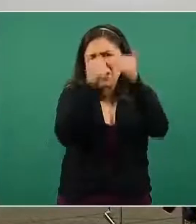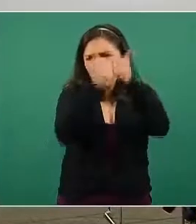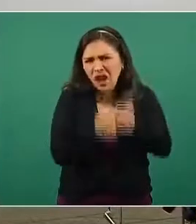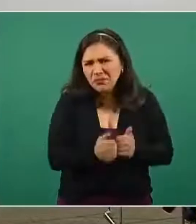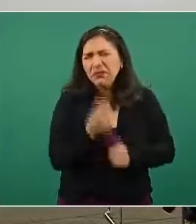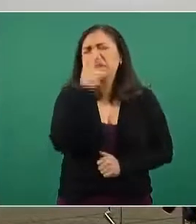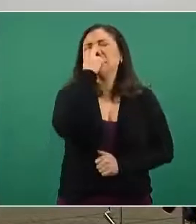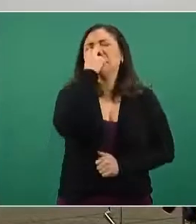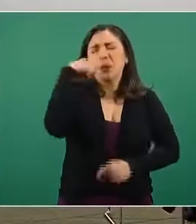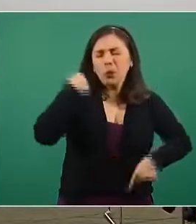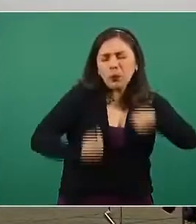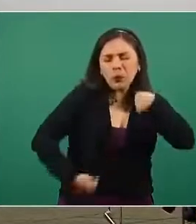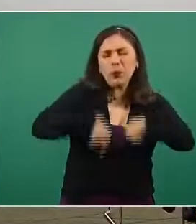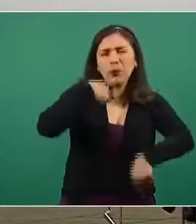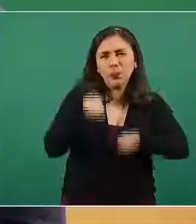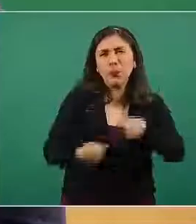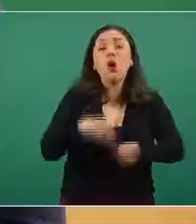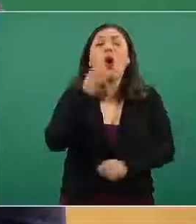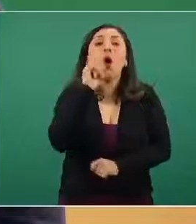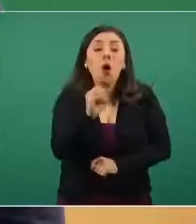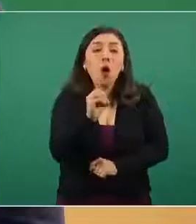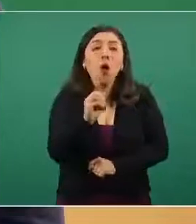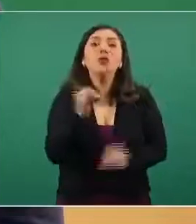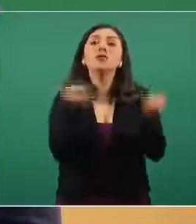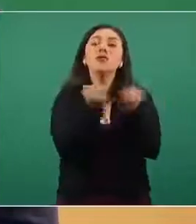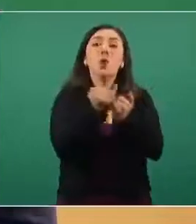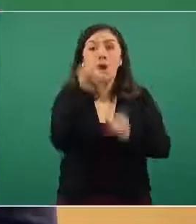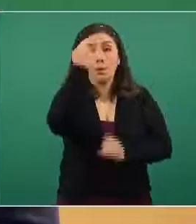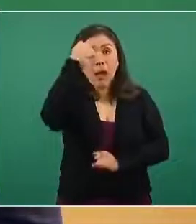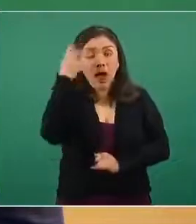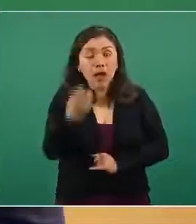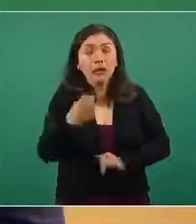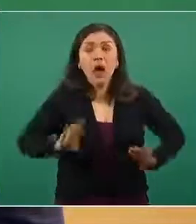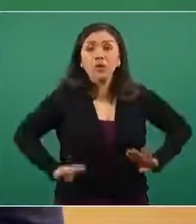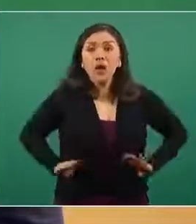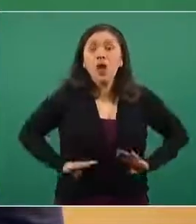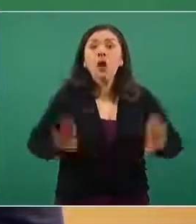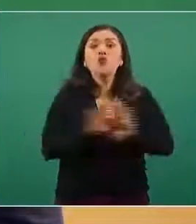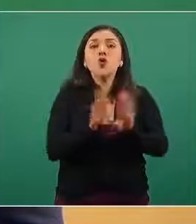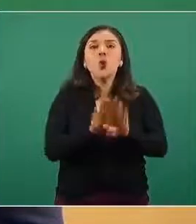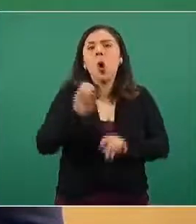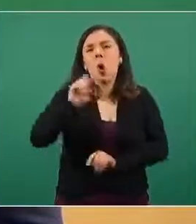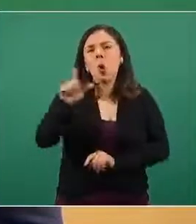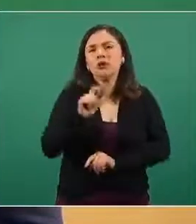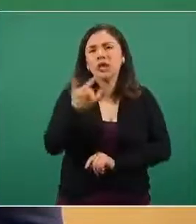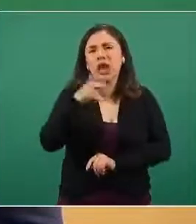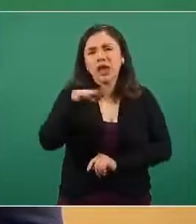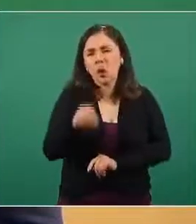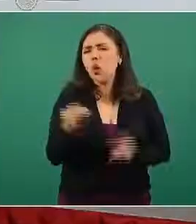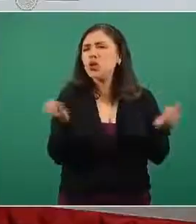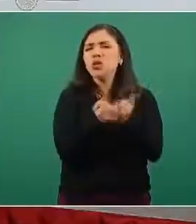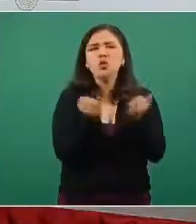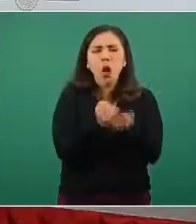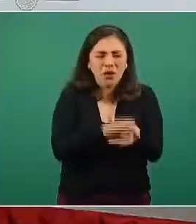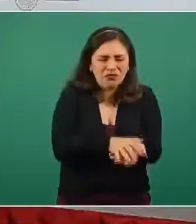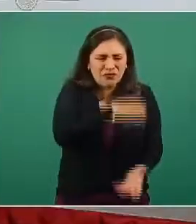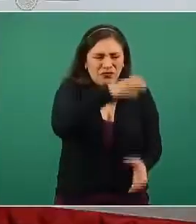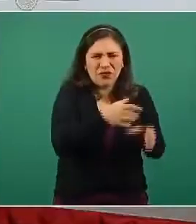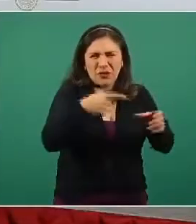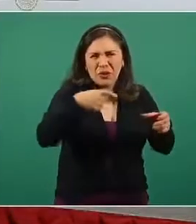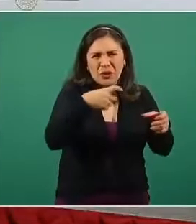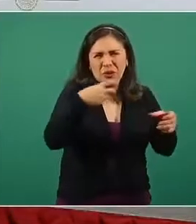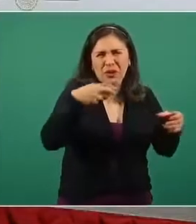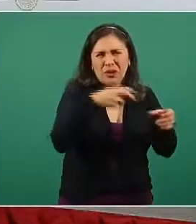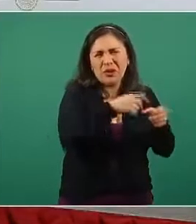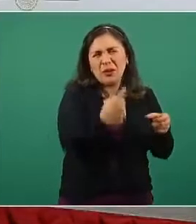tratamiento domiciliario de este tipo, y lo mismo aplicaría en este caso para el oxígeno, o sea, también los tanques de oxígeno o aquellas